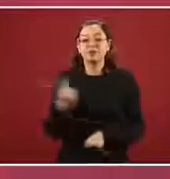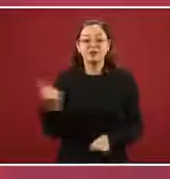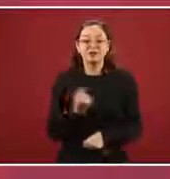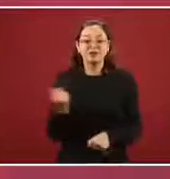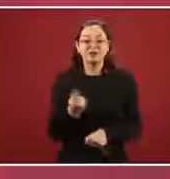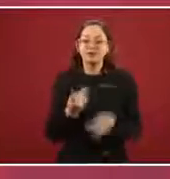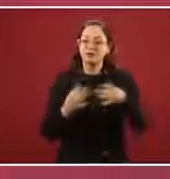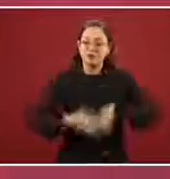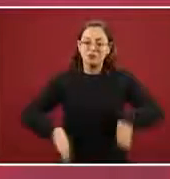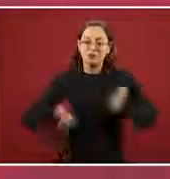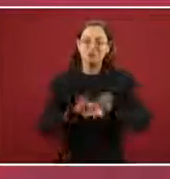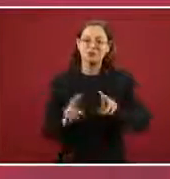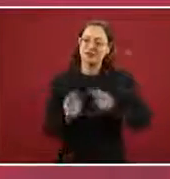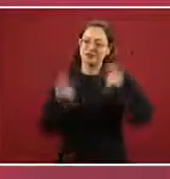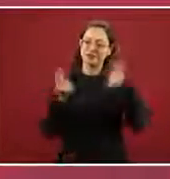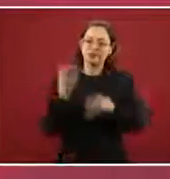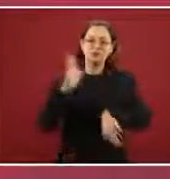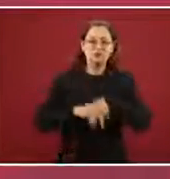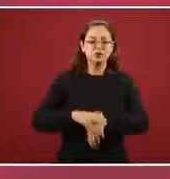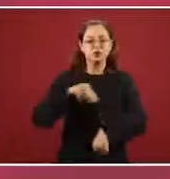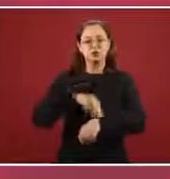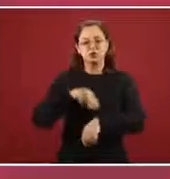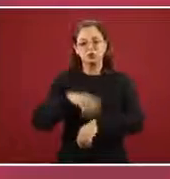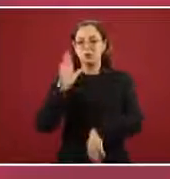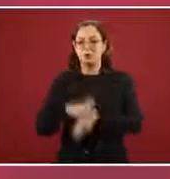médicos y necesitamos enfermeros.